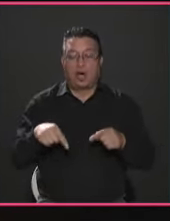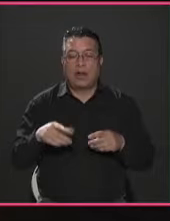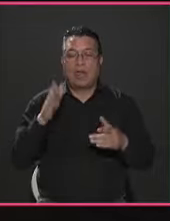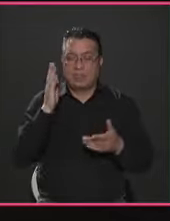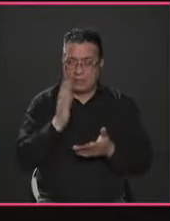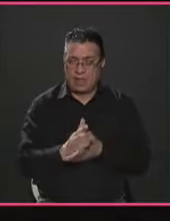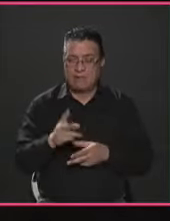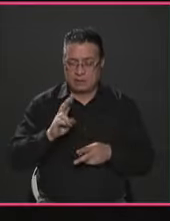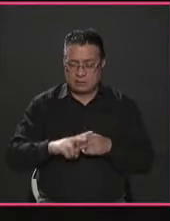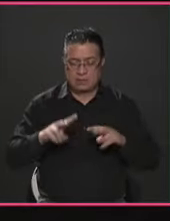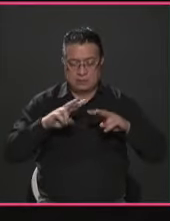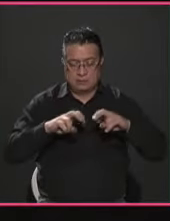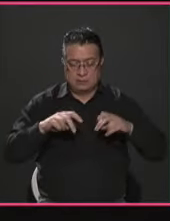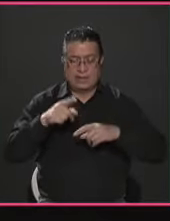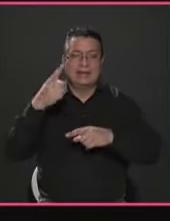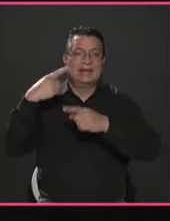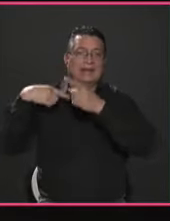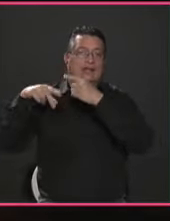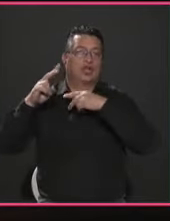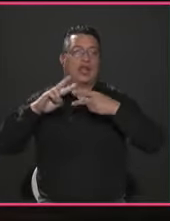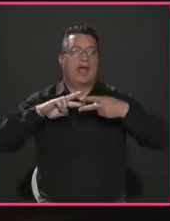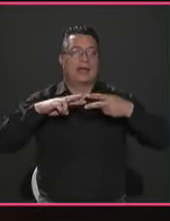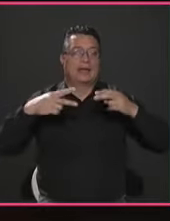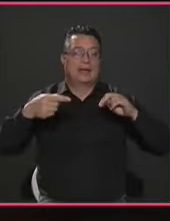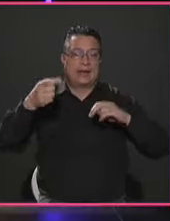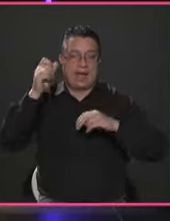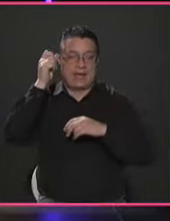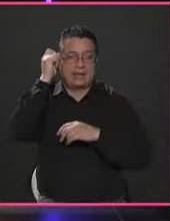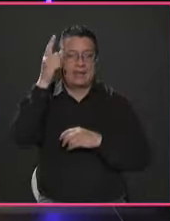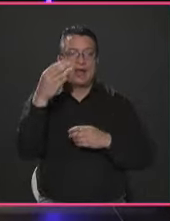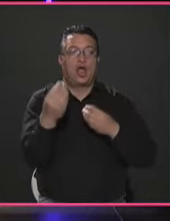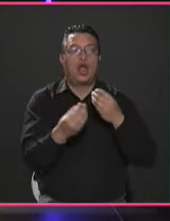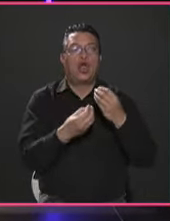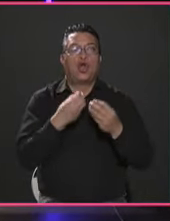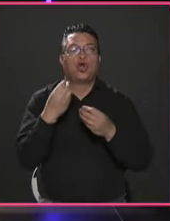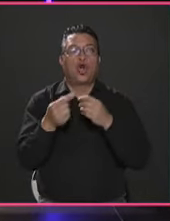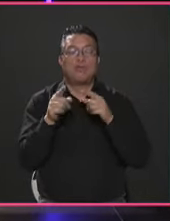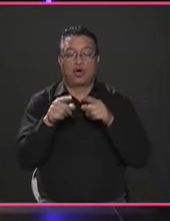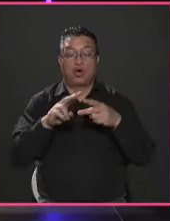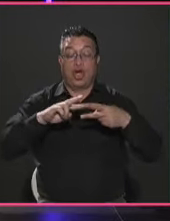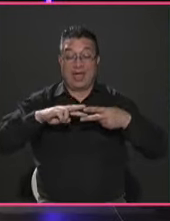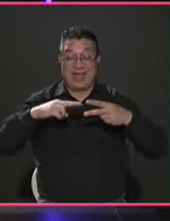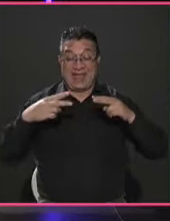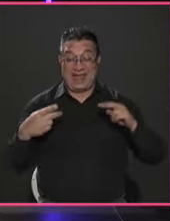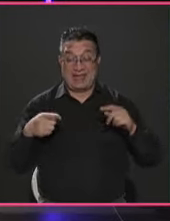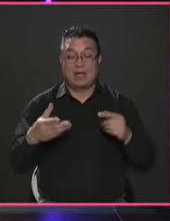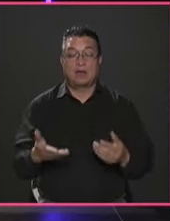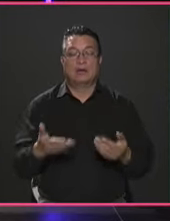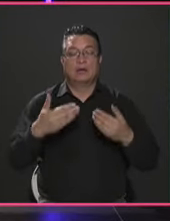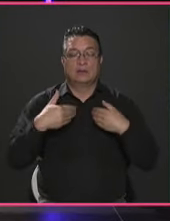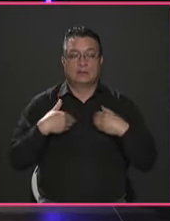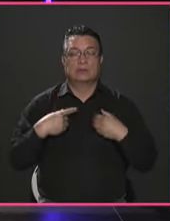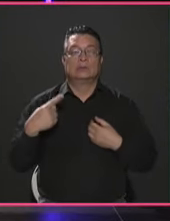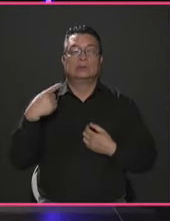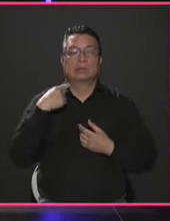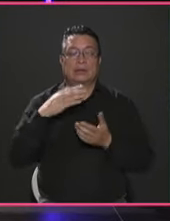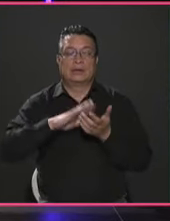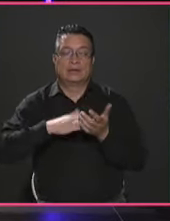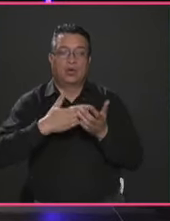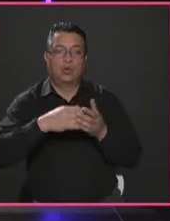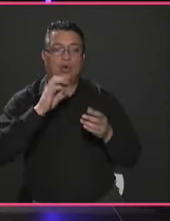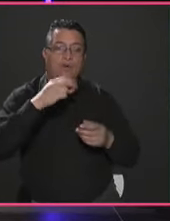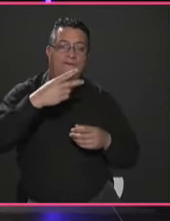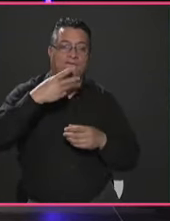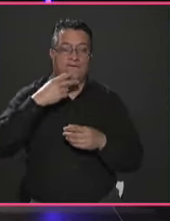es investigar nuestra historia genética y entender cómo Esa esa genética no no no impacta en la salud o en Otro aspecto de